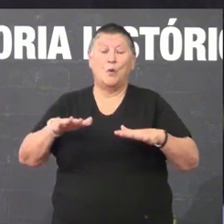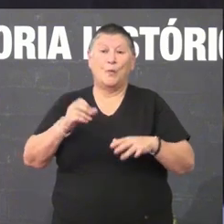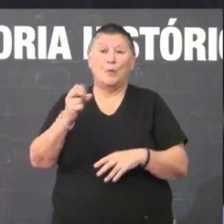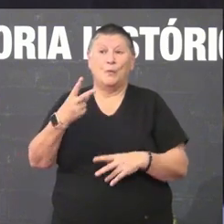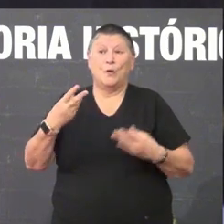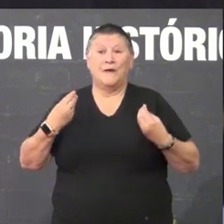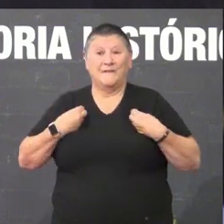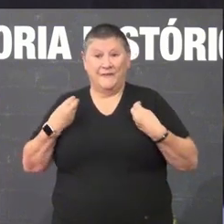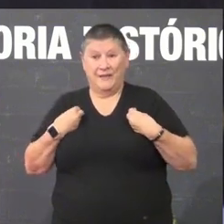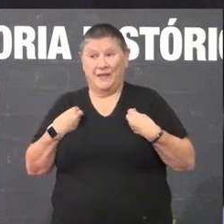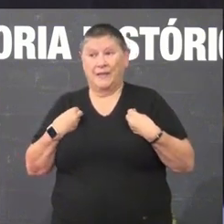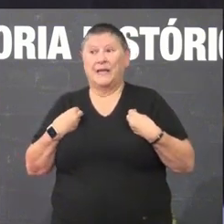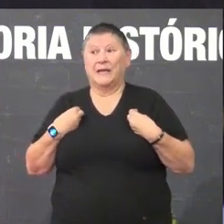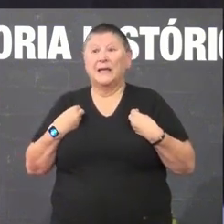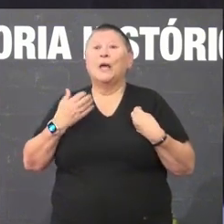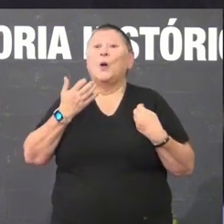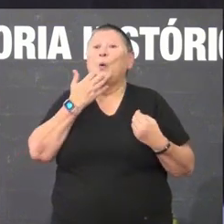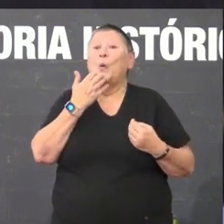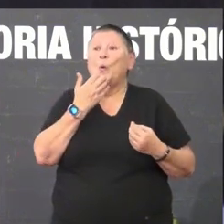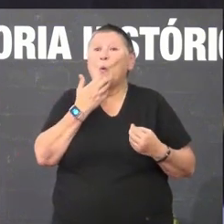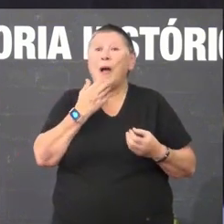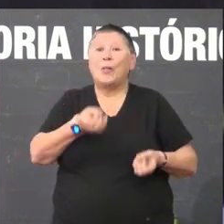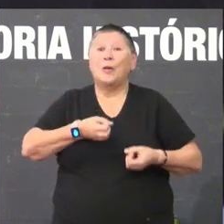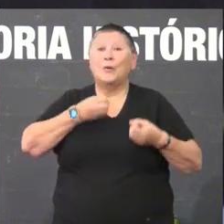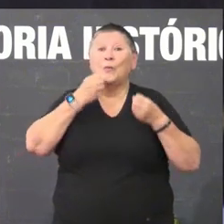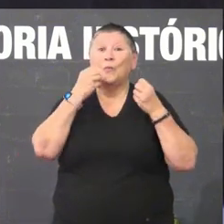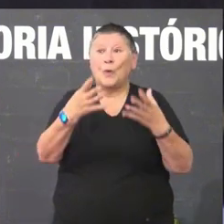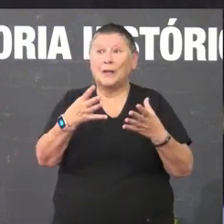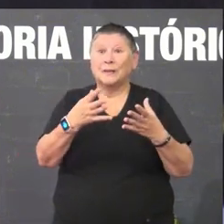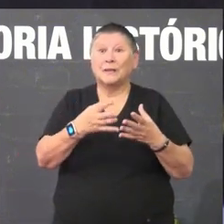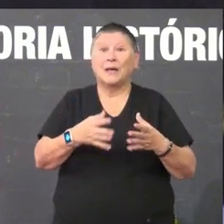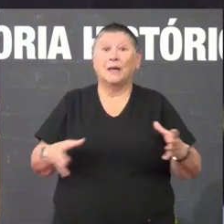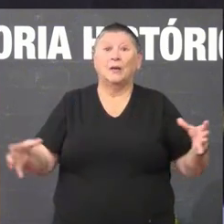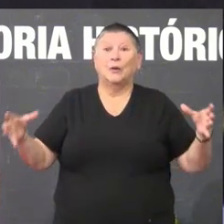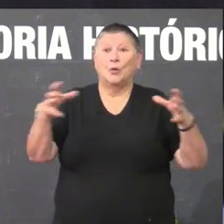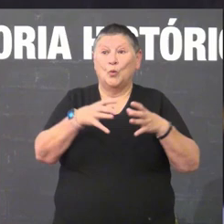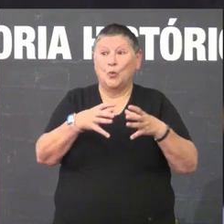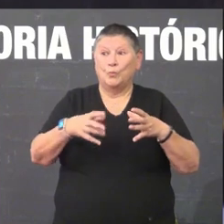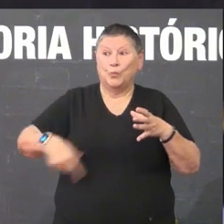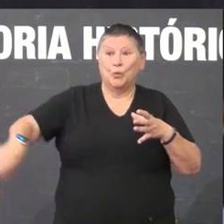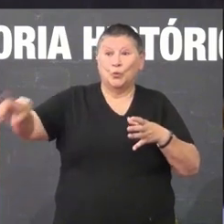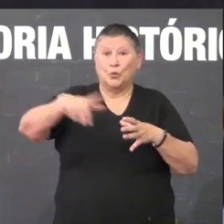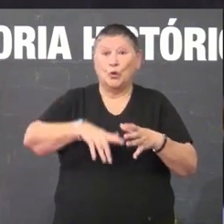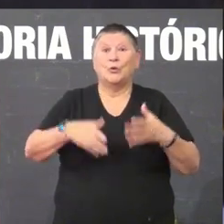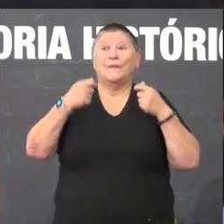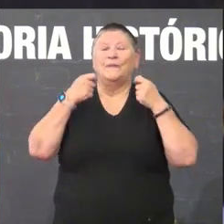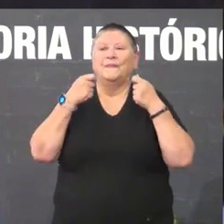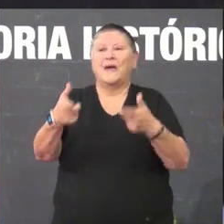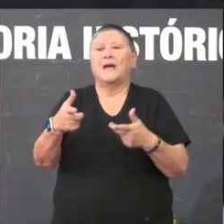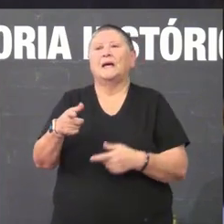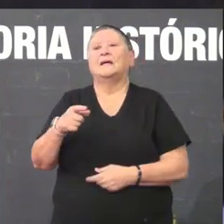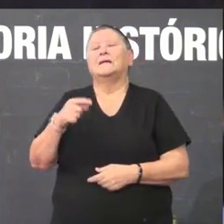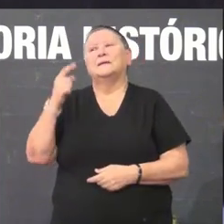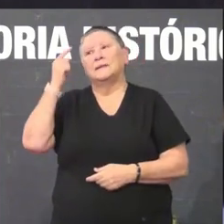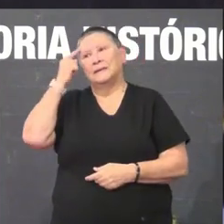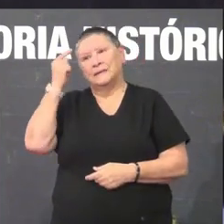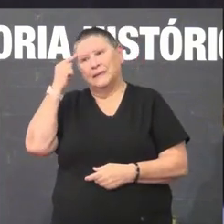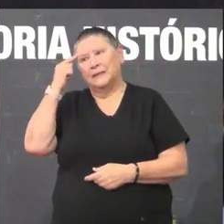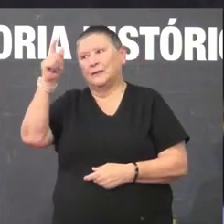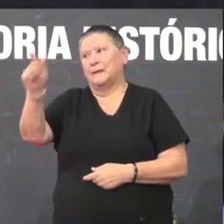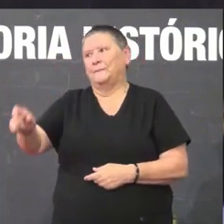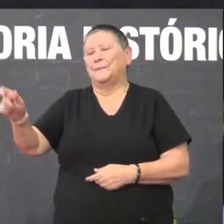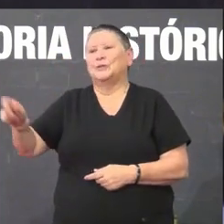que es precisamente cuando se erige un relato Como esos cuando se construye un relato colectivo que da sentido a millones de historias individuales